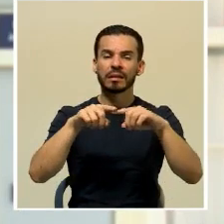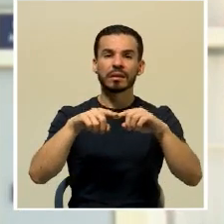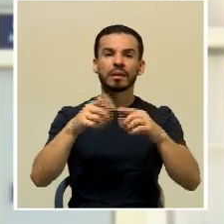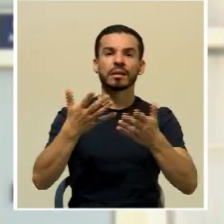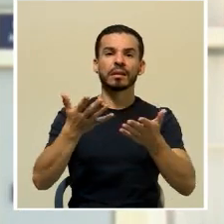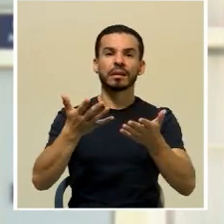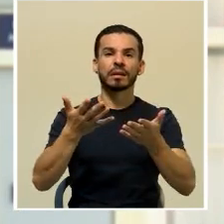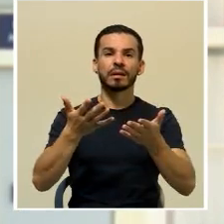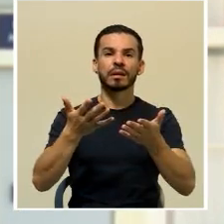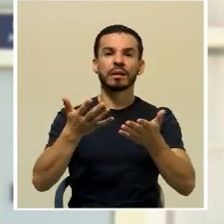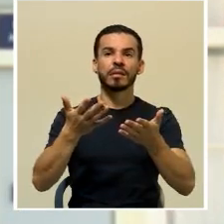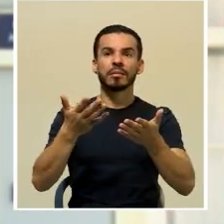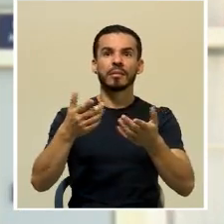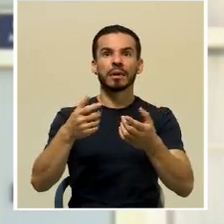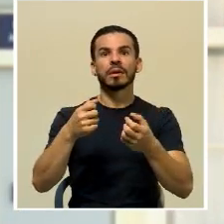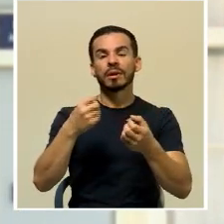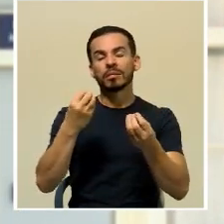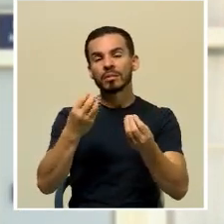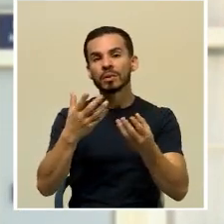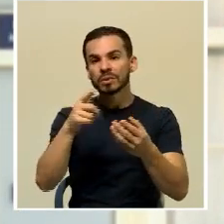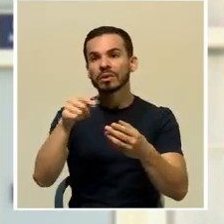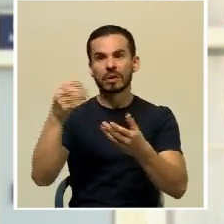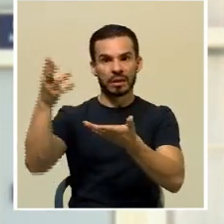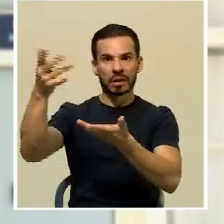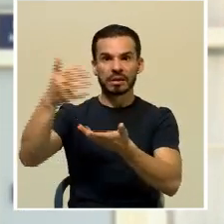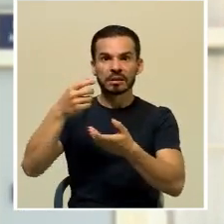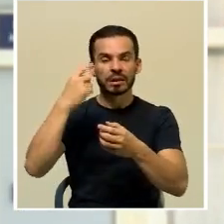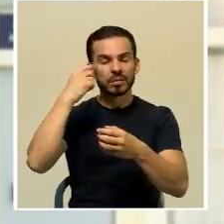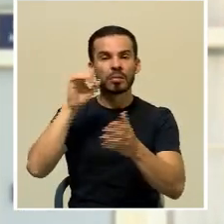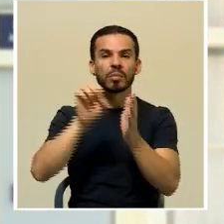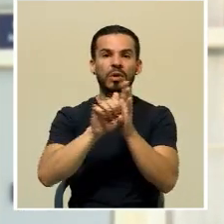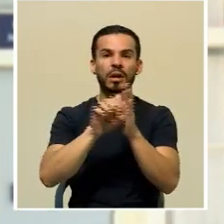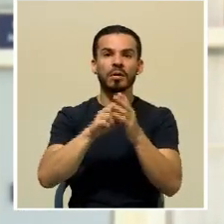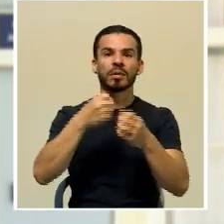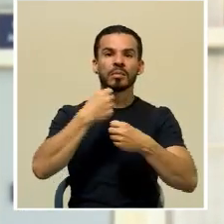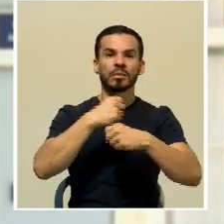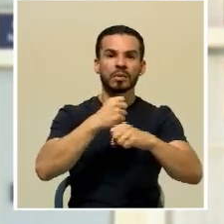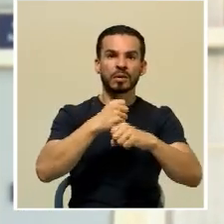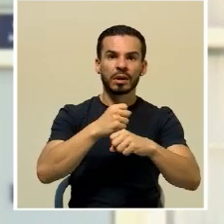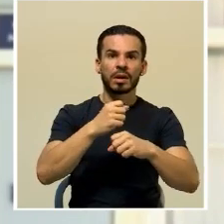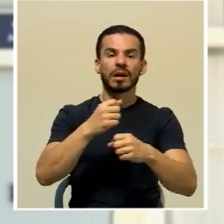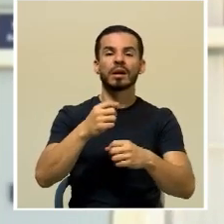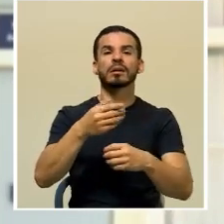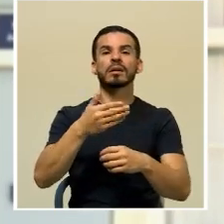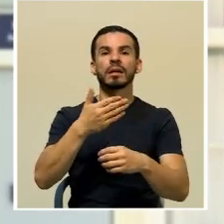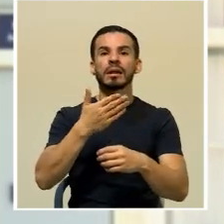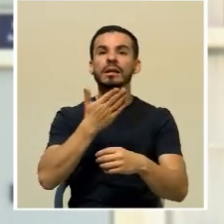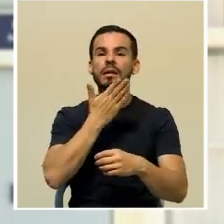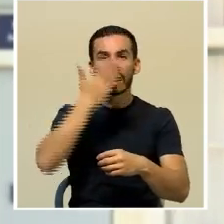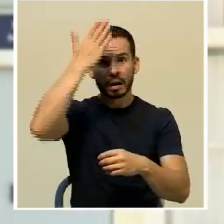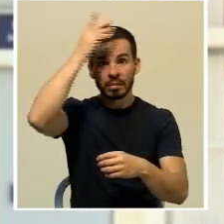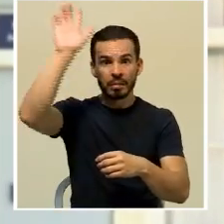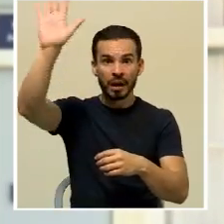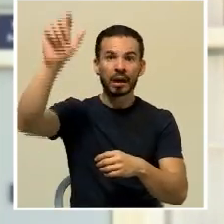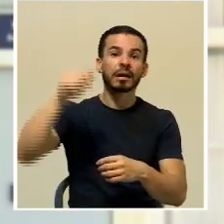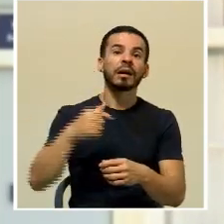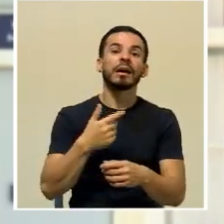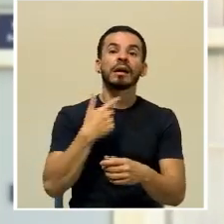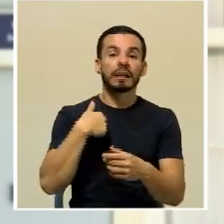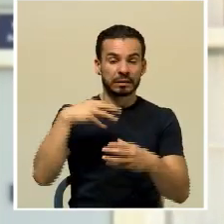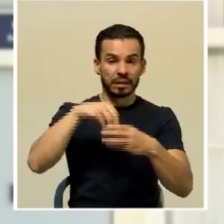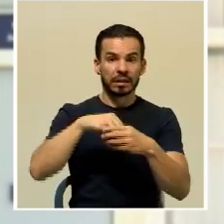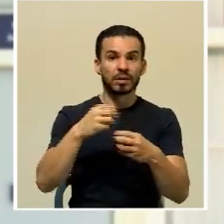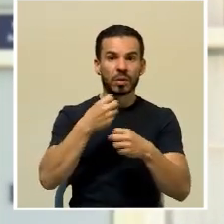dependen en gran medida de esos recursos, como por ejemplo la Municipalidad de Talamanca, que está entre las